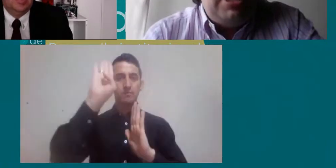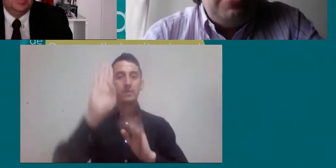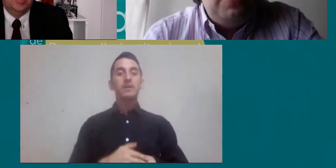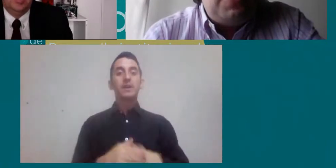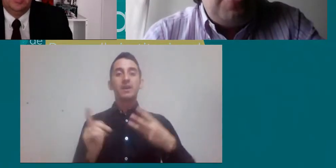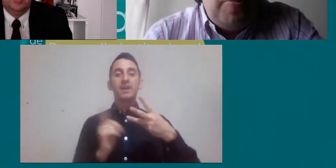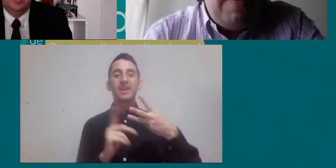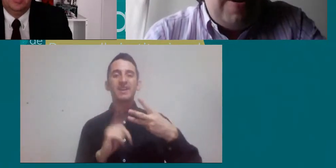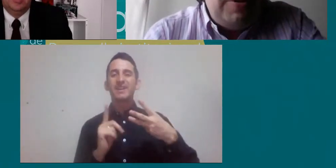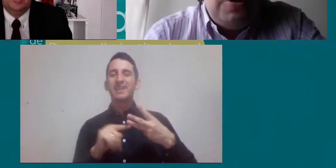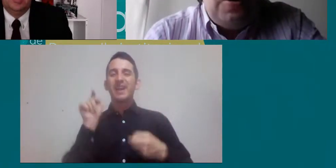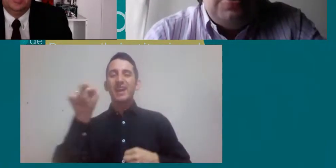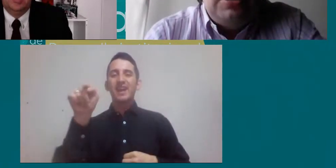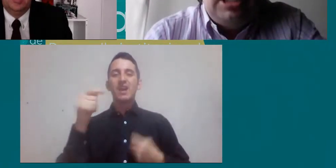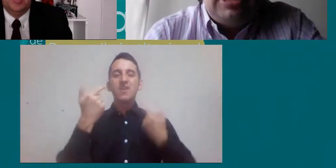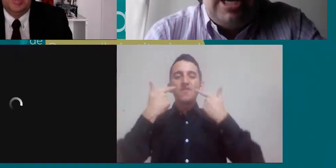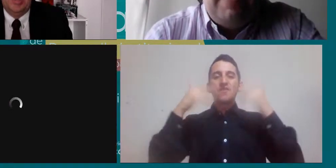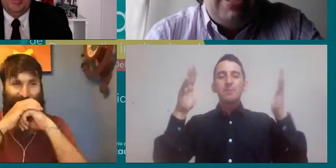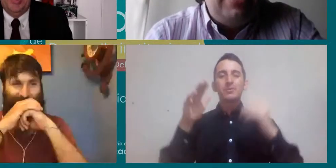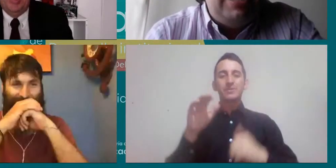famoso Chema Lázaro.